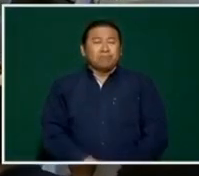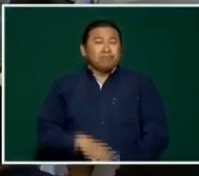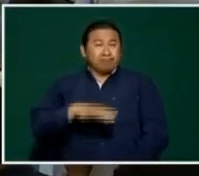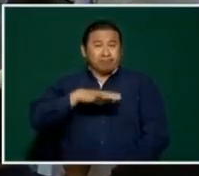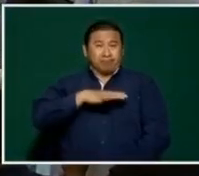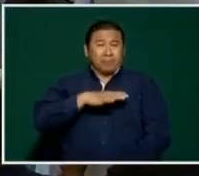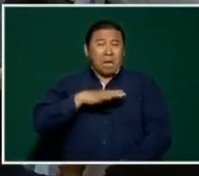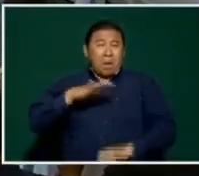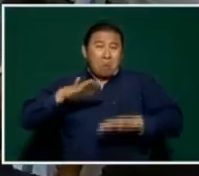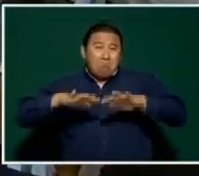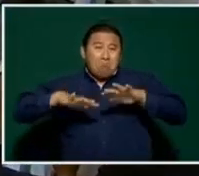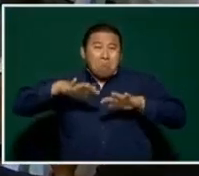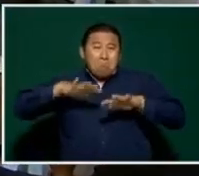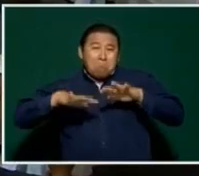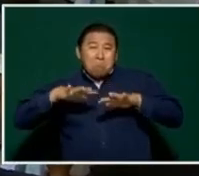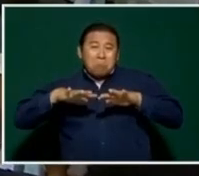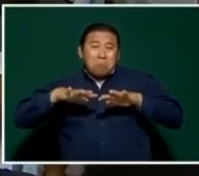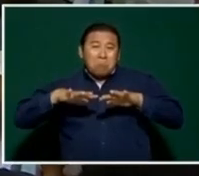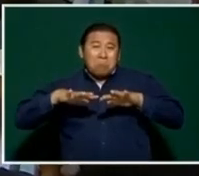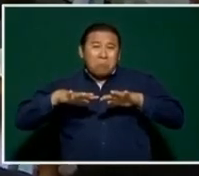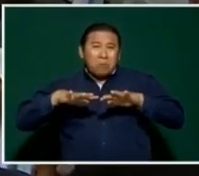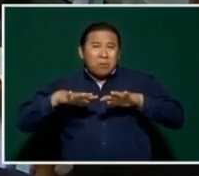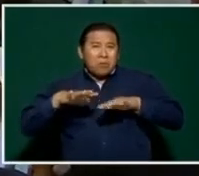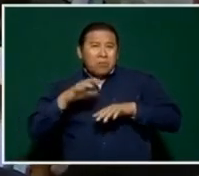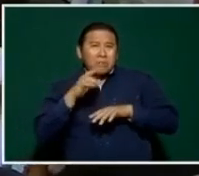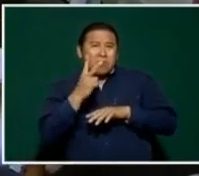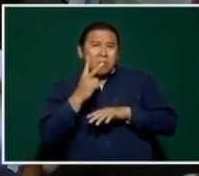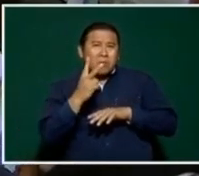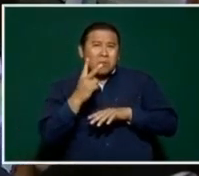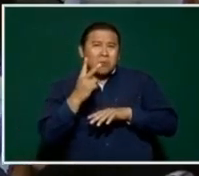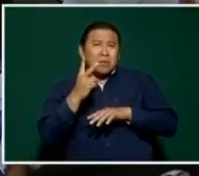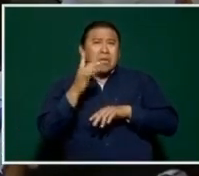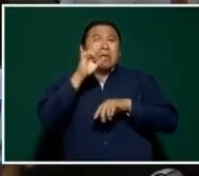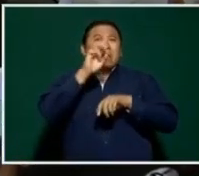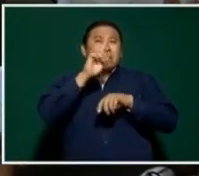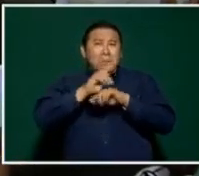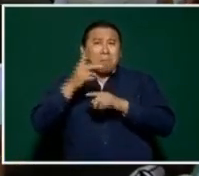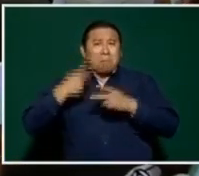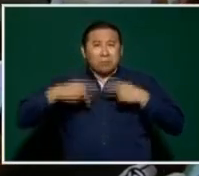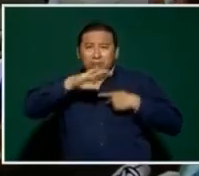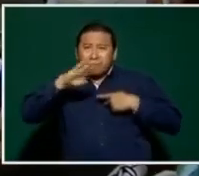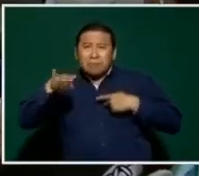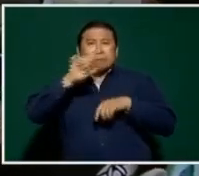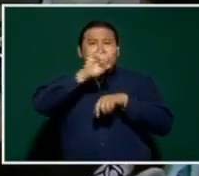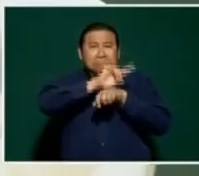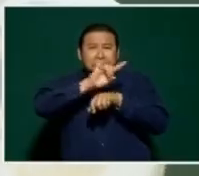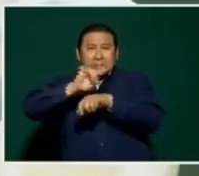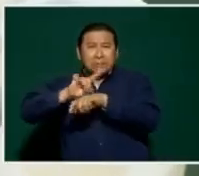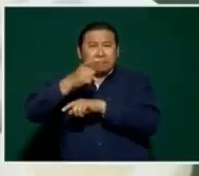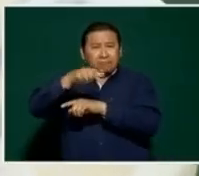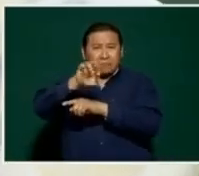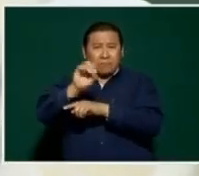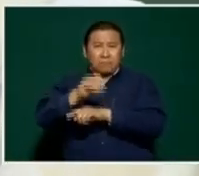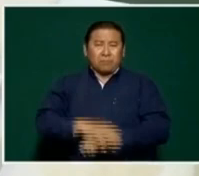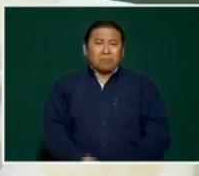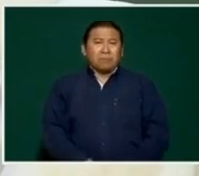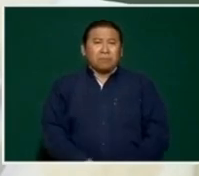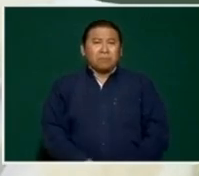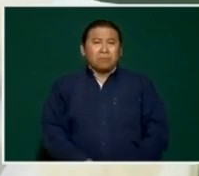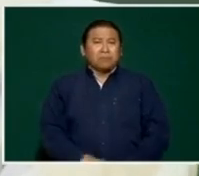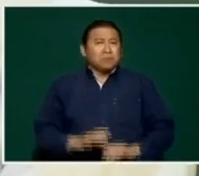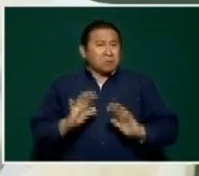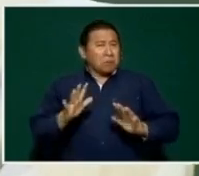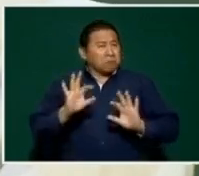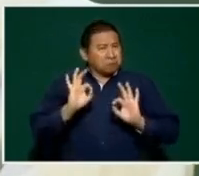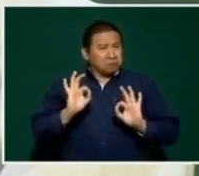un promedio de 2 homicidios diarios en quintana roo y se